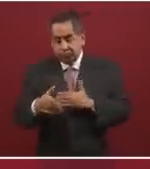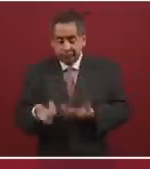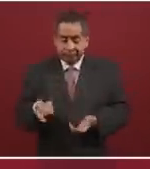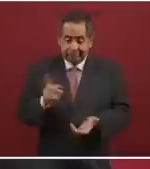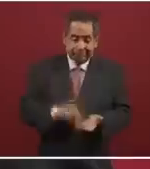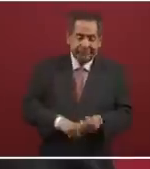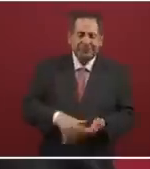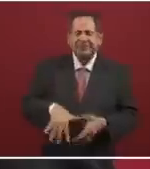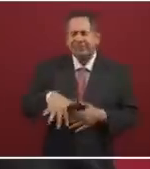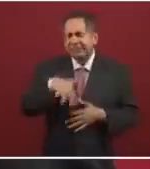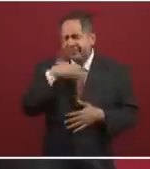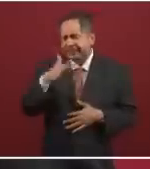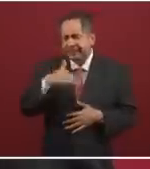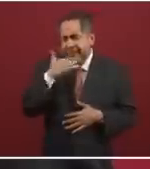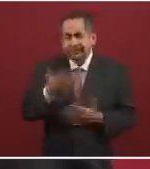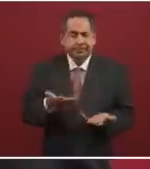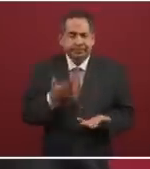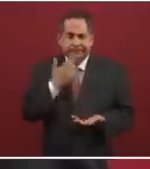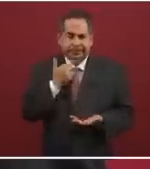económico